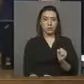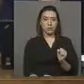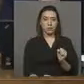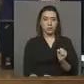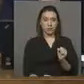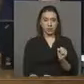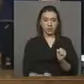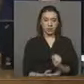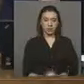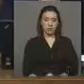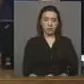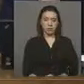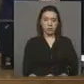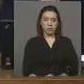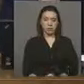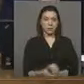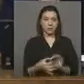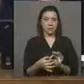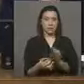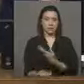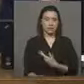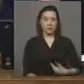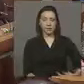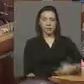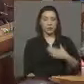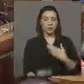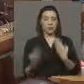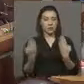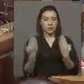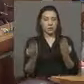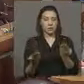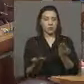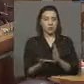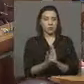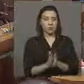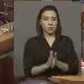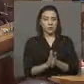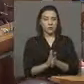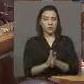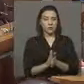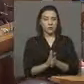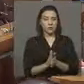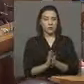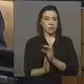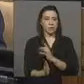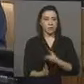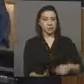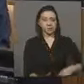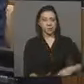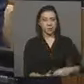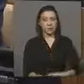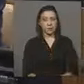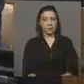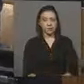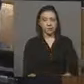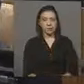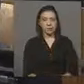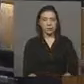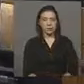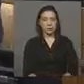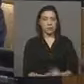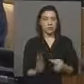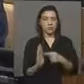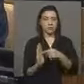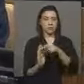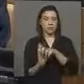Ahora sí. Muchas gracias, estimado presidente. Un gusto saludarlo a todos los colegas parlamentarios. Sin lugar a dudas, este es un